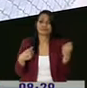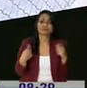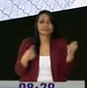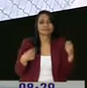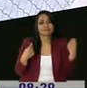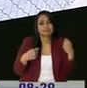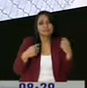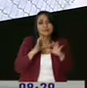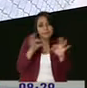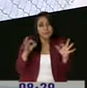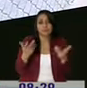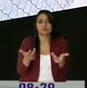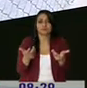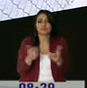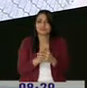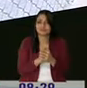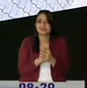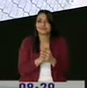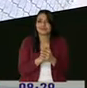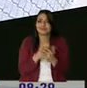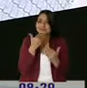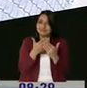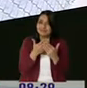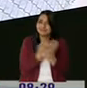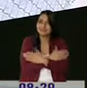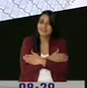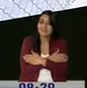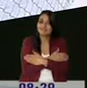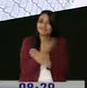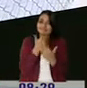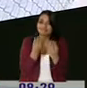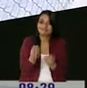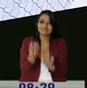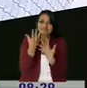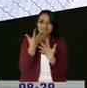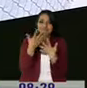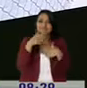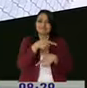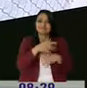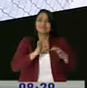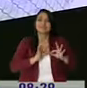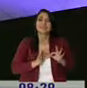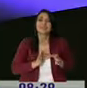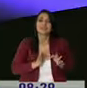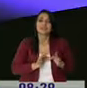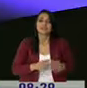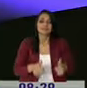venta sea limpia, mi querida Andreita. Así que te mando un abrazo, gracias por traernos al sector de Calderón